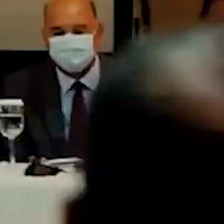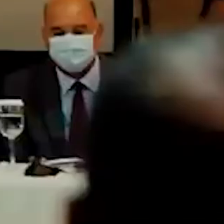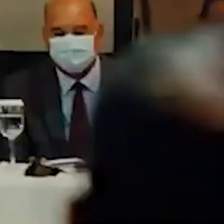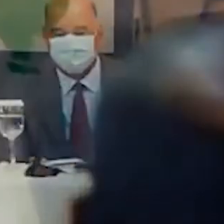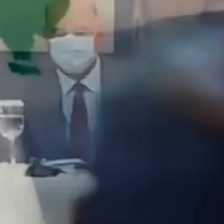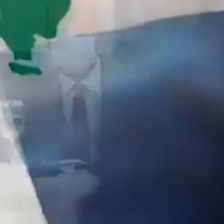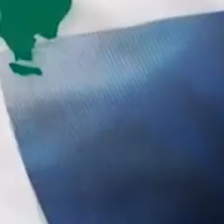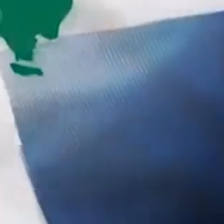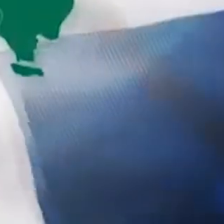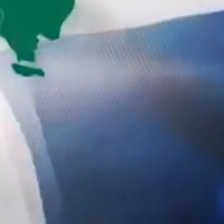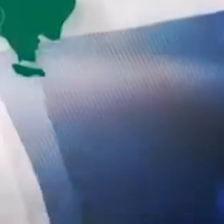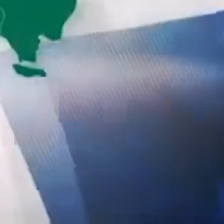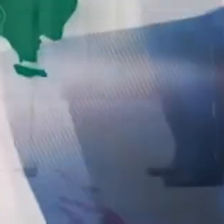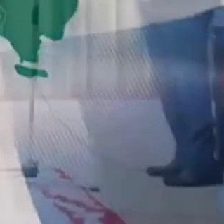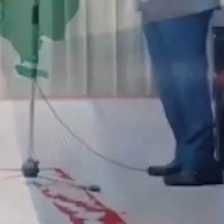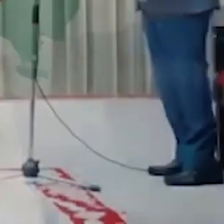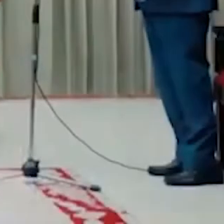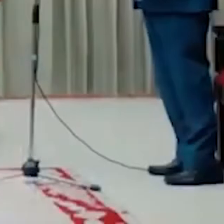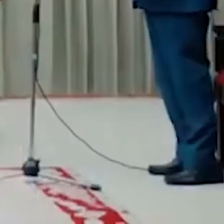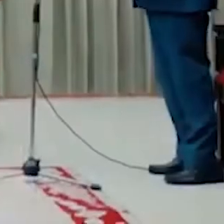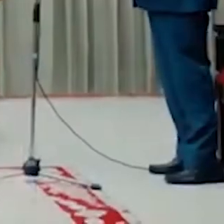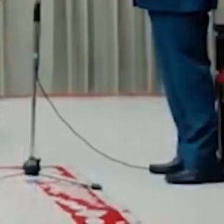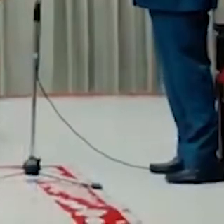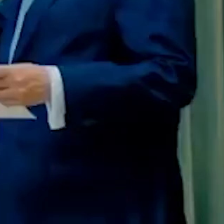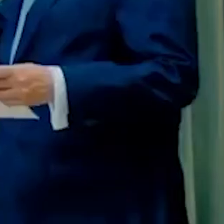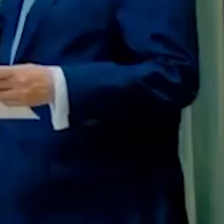que es necesario también investigar los 4.800.000